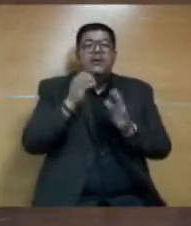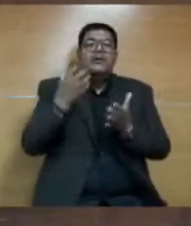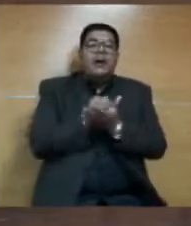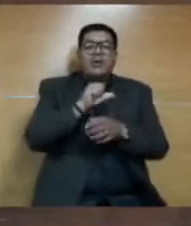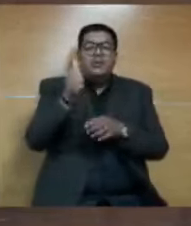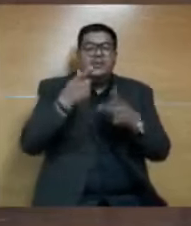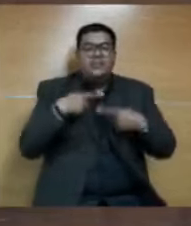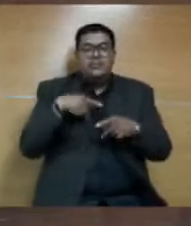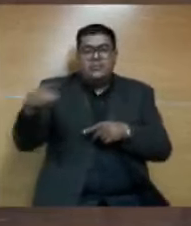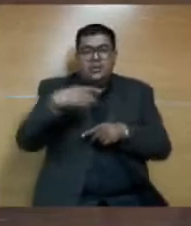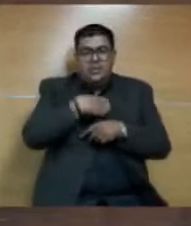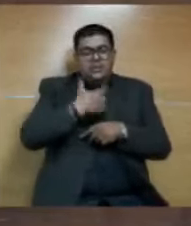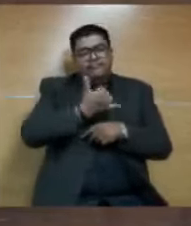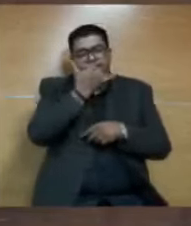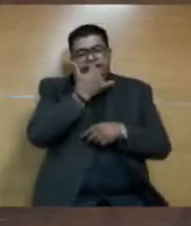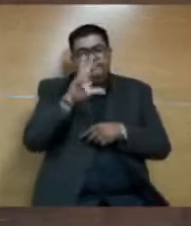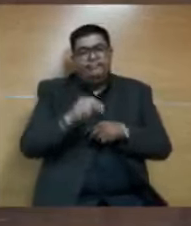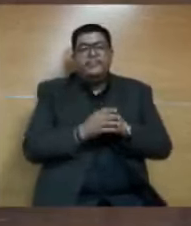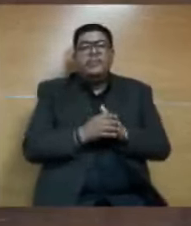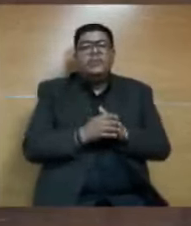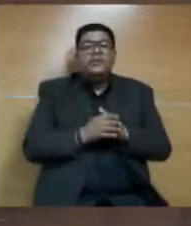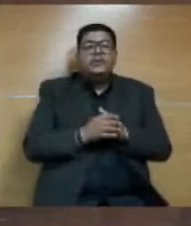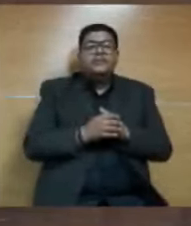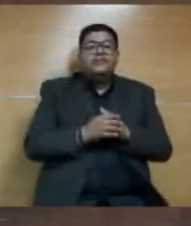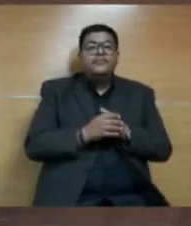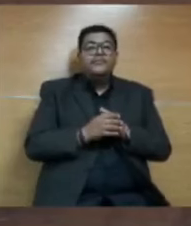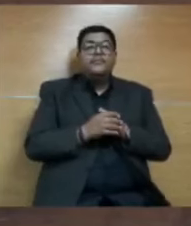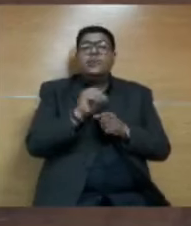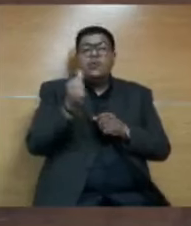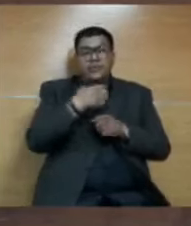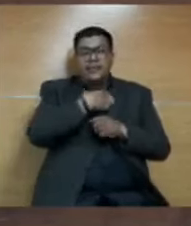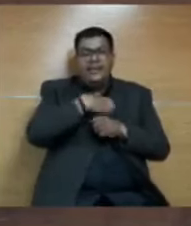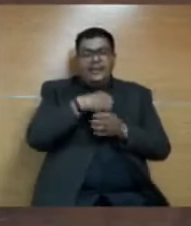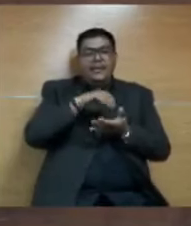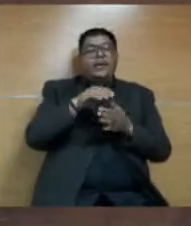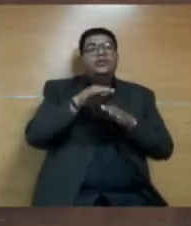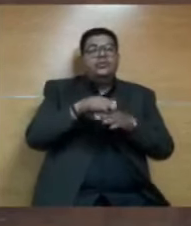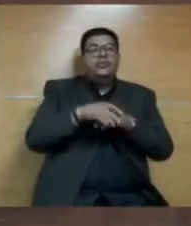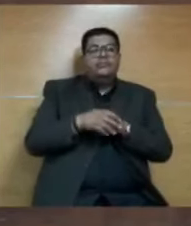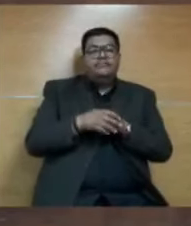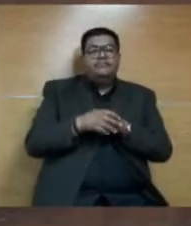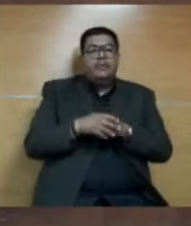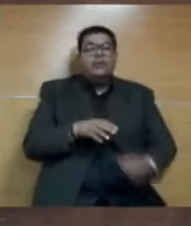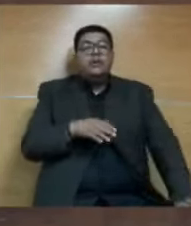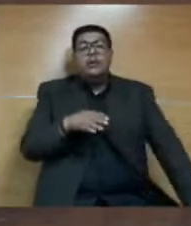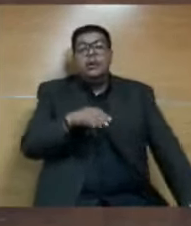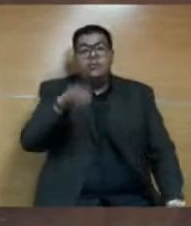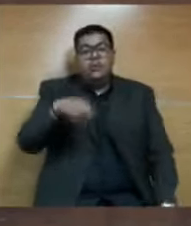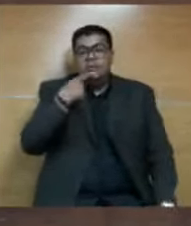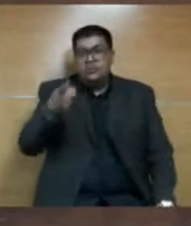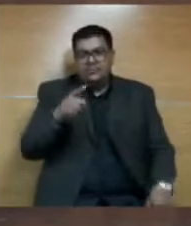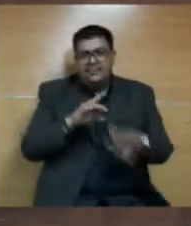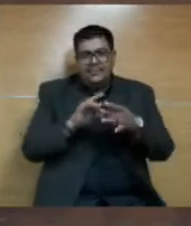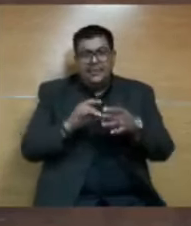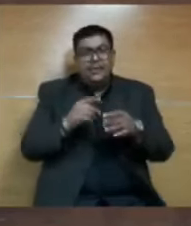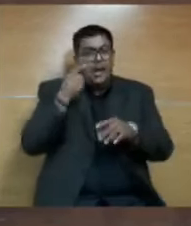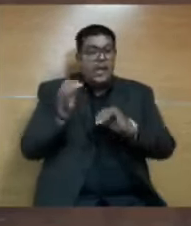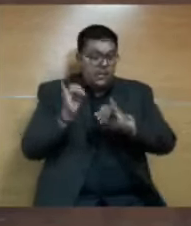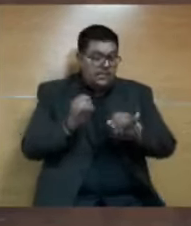como refiere el actor. Por otra parte, respecto al agravio consistente en la vulneración al principio